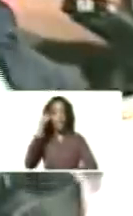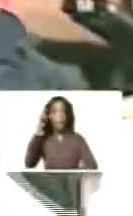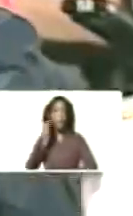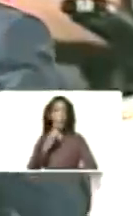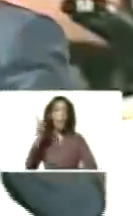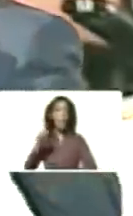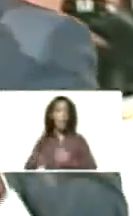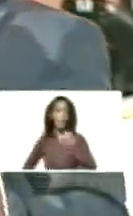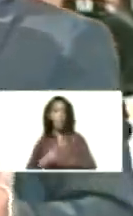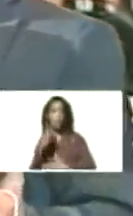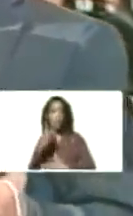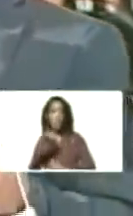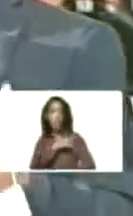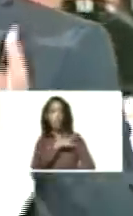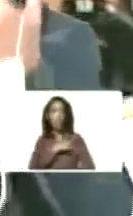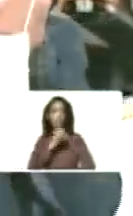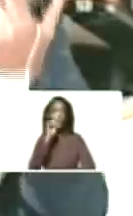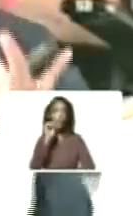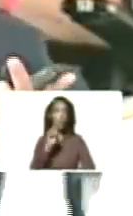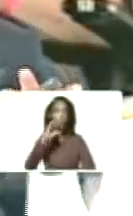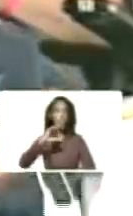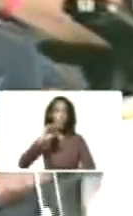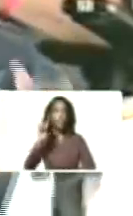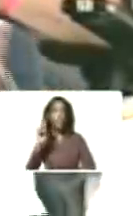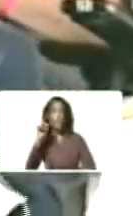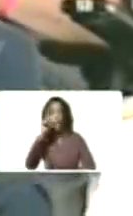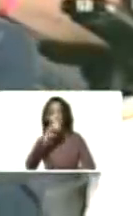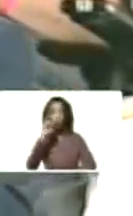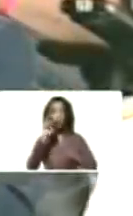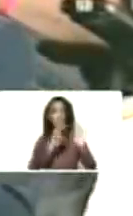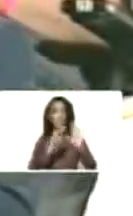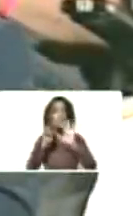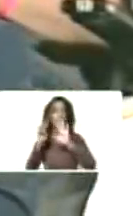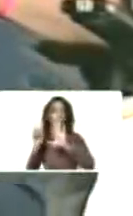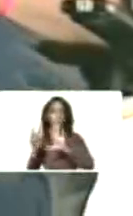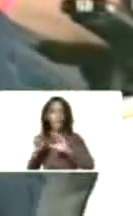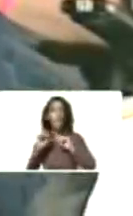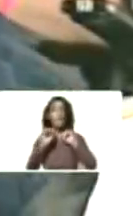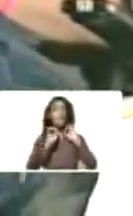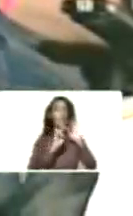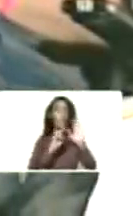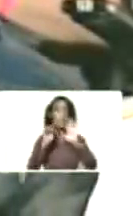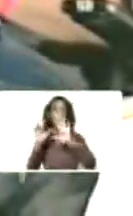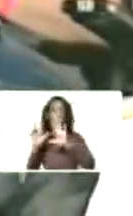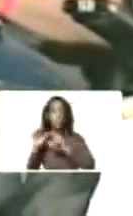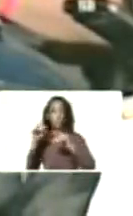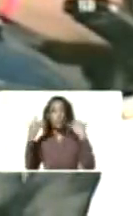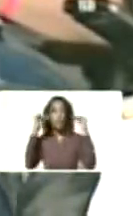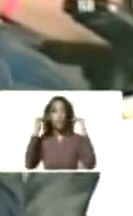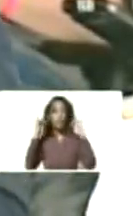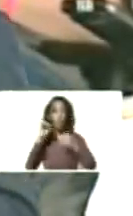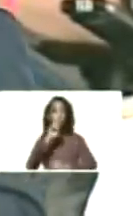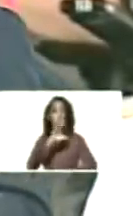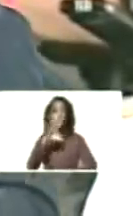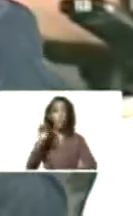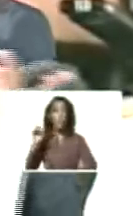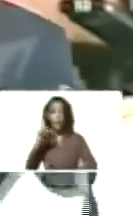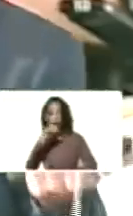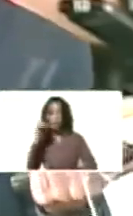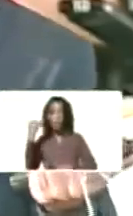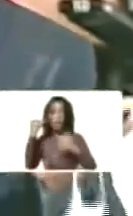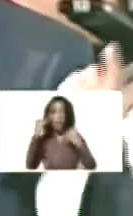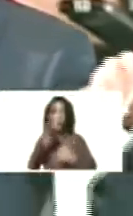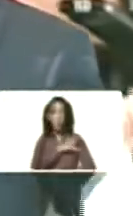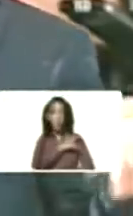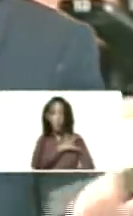de fundación de la Universidad Central de Venezuela, y en el año 77-78 se celebró los 150 años de la universidad.